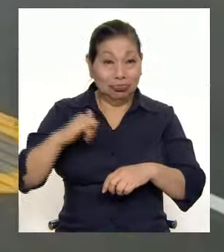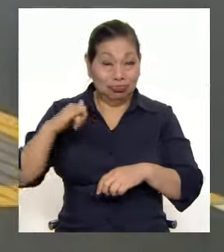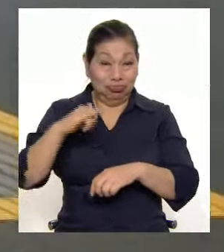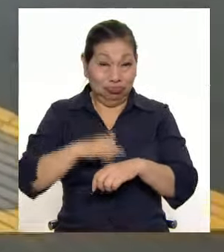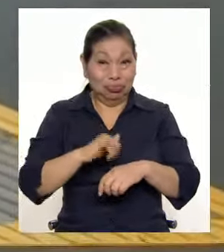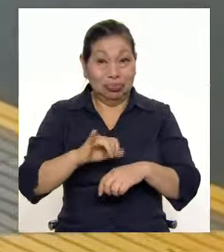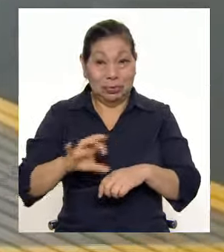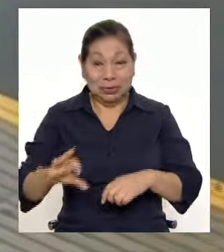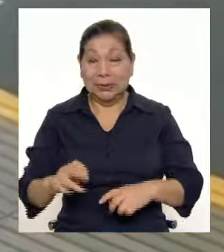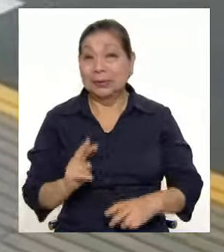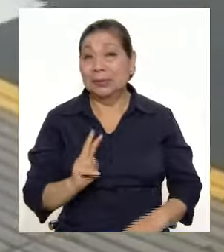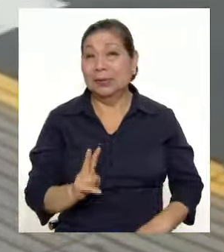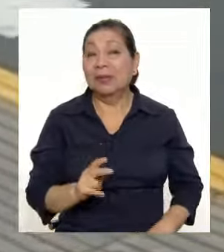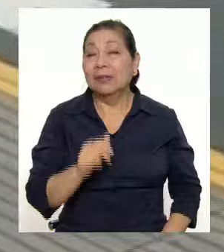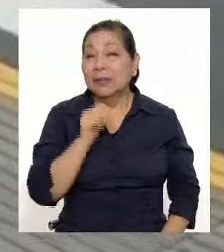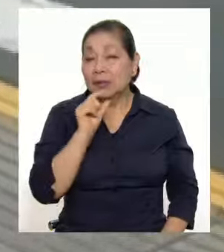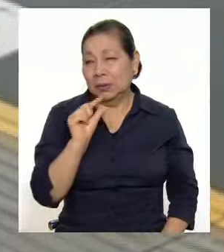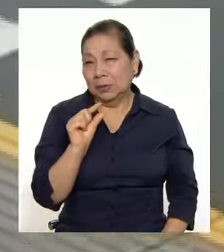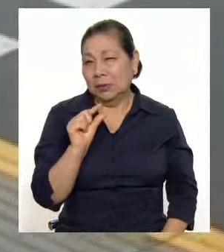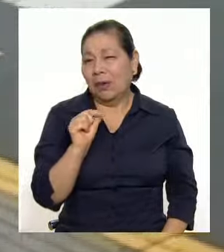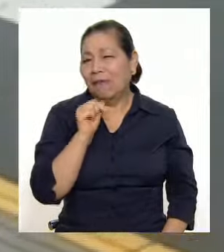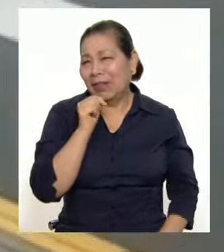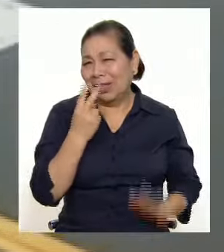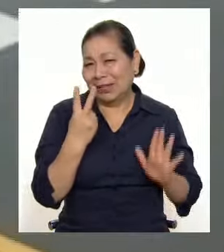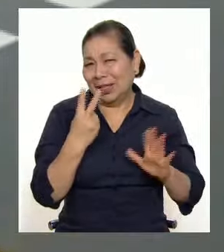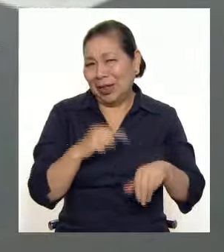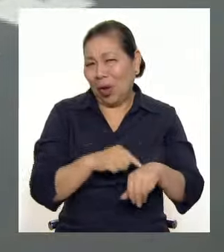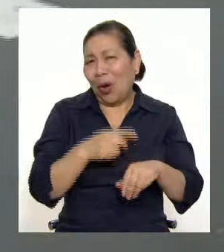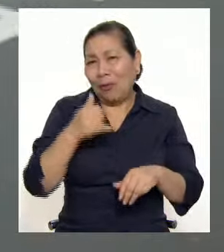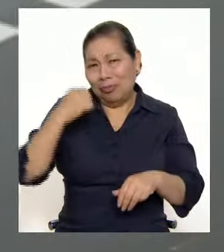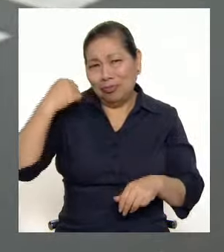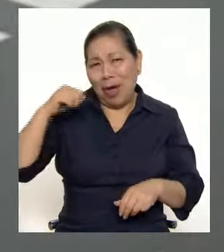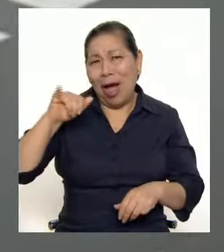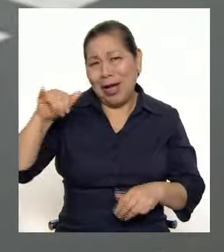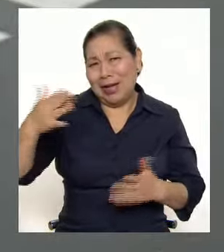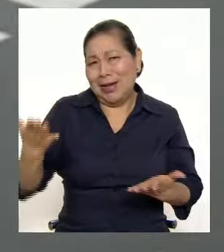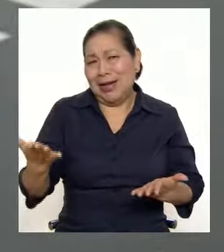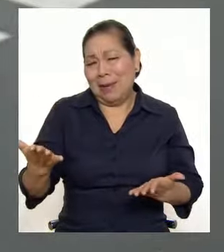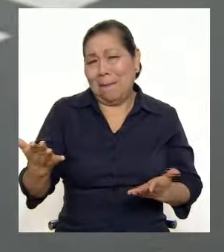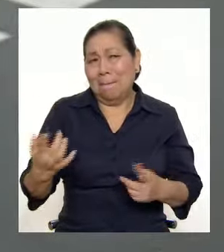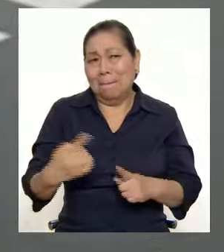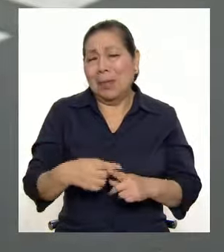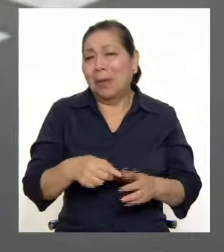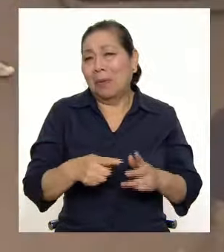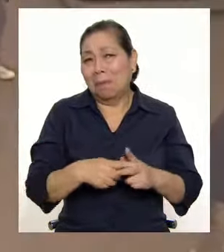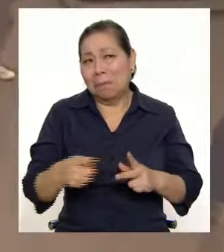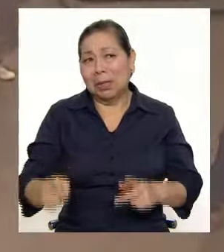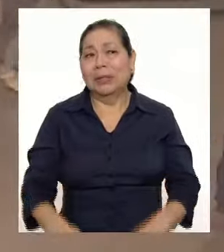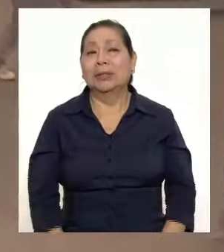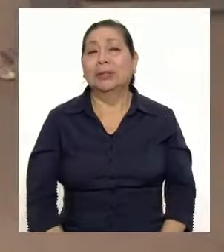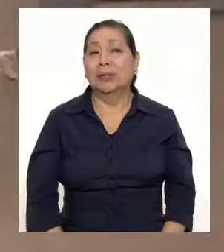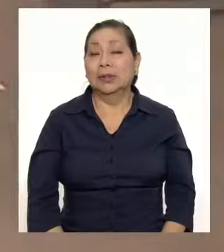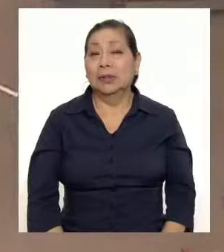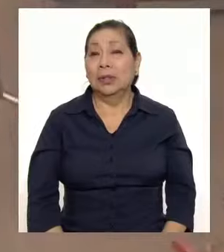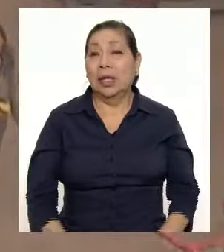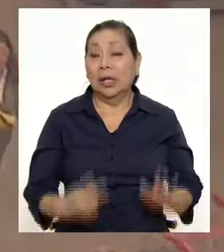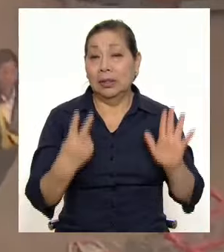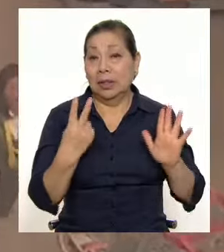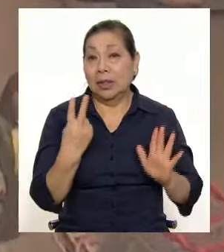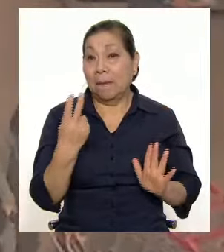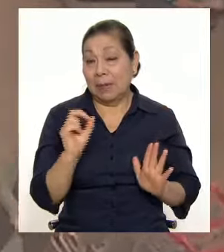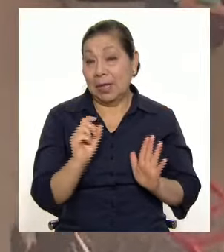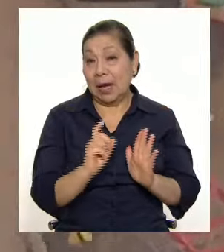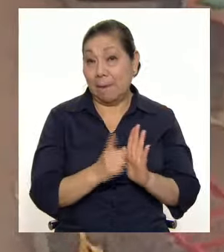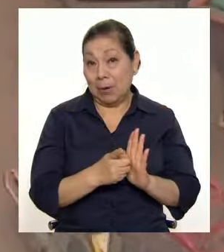salir. Claramente faltaban más de 7 horas para su vuelo, por lo que decidieron irse. 7:20 de la